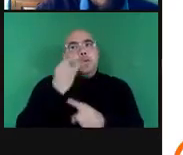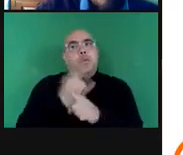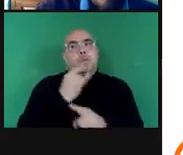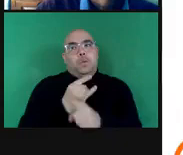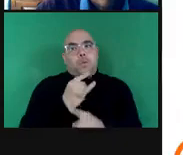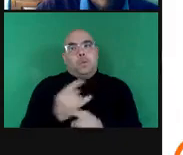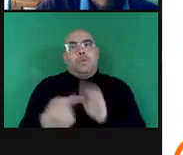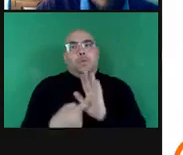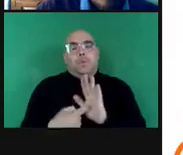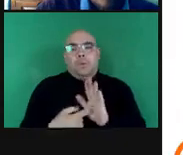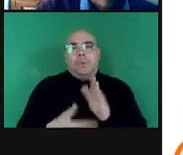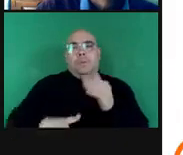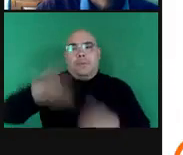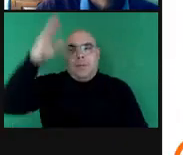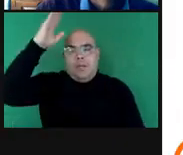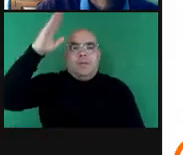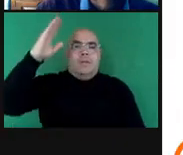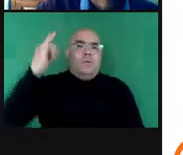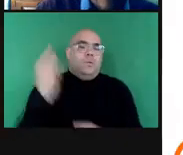un símbolo de arte